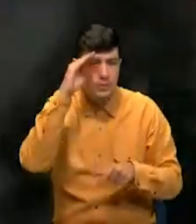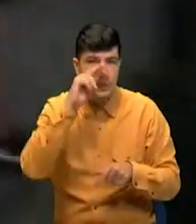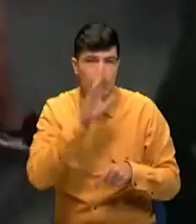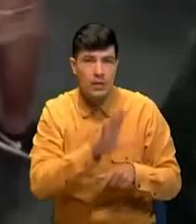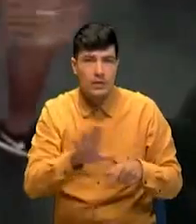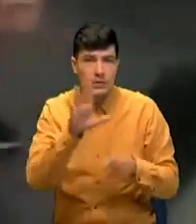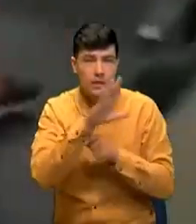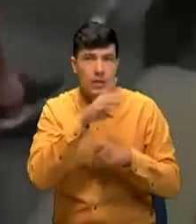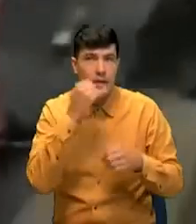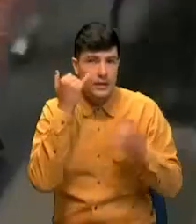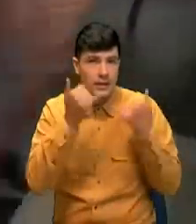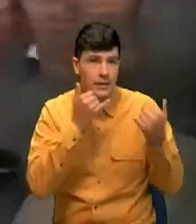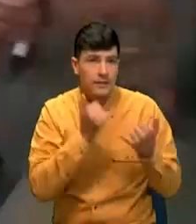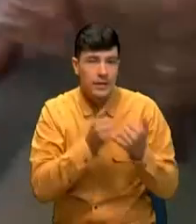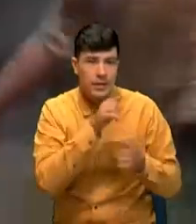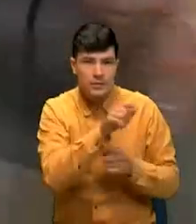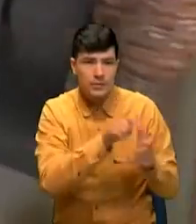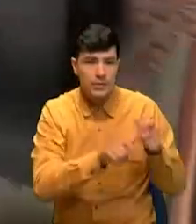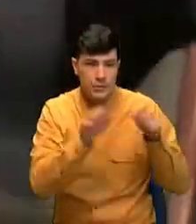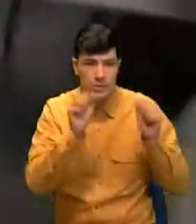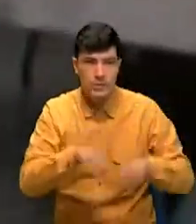tras la identificación de los sujetos para capturarlos